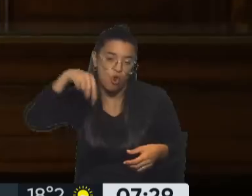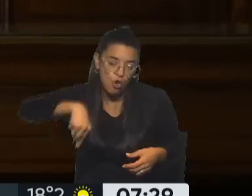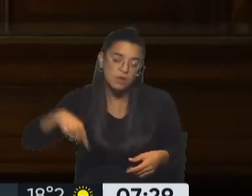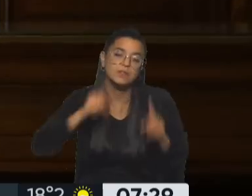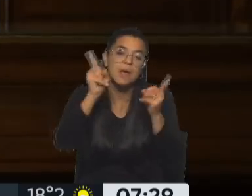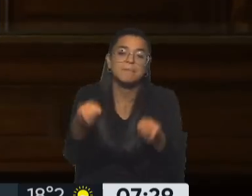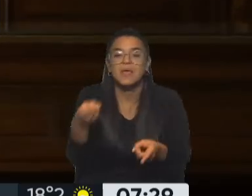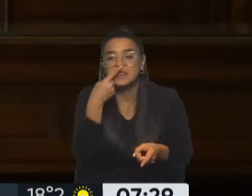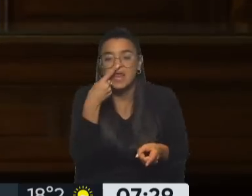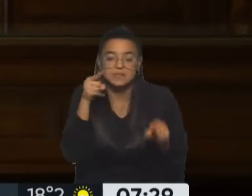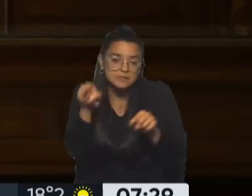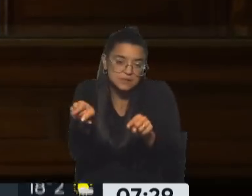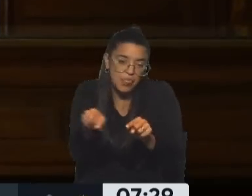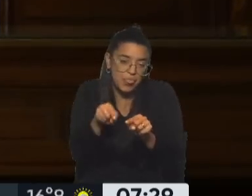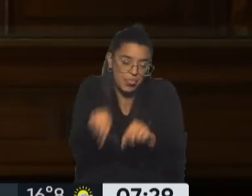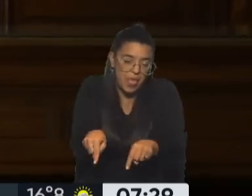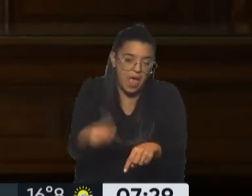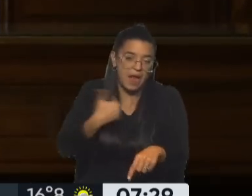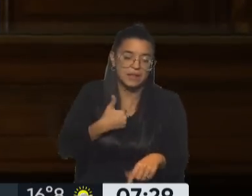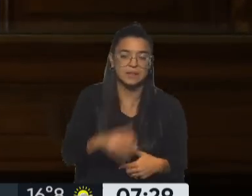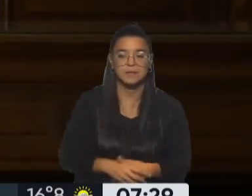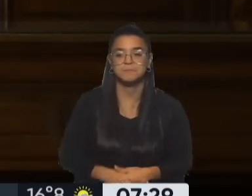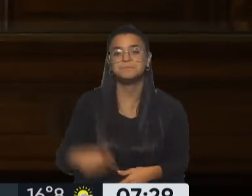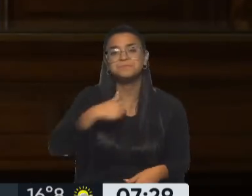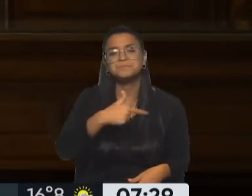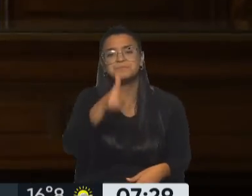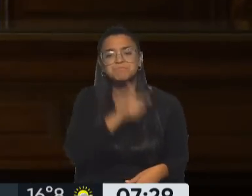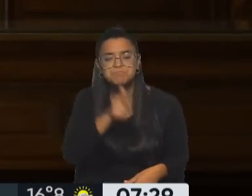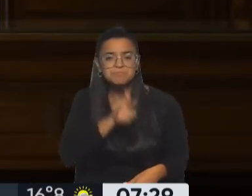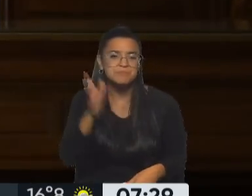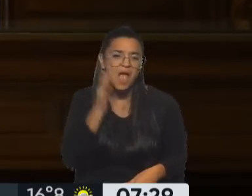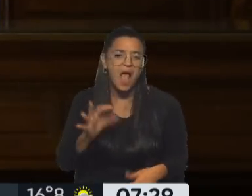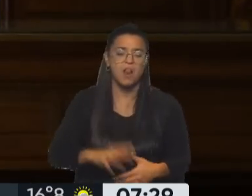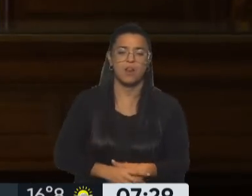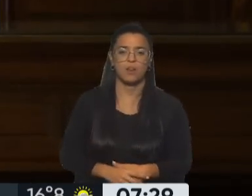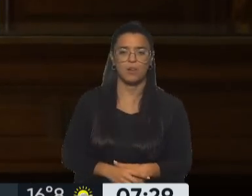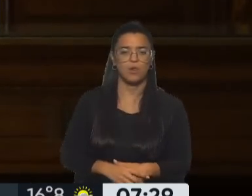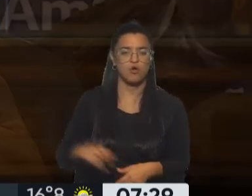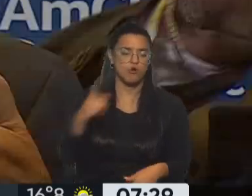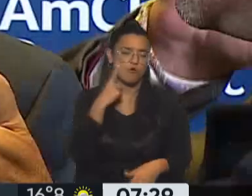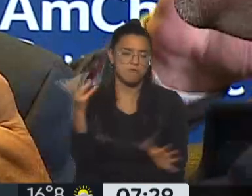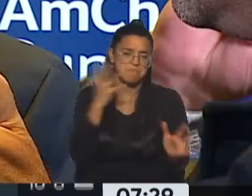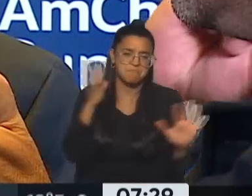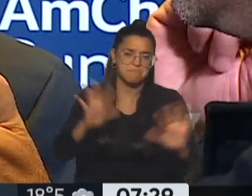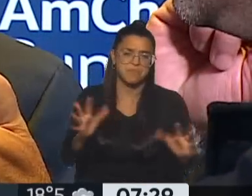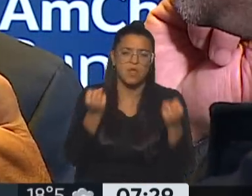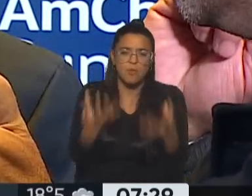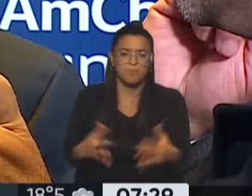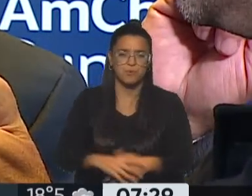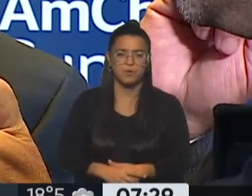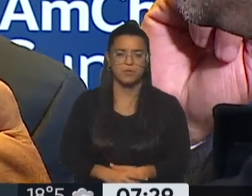a intereses externos a la Argentina. Me parece algo totalmente fuera de lugar